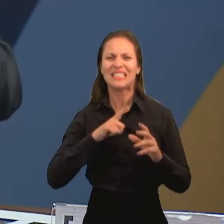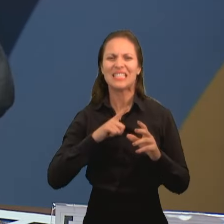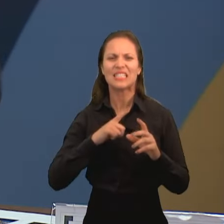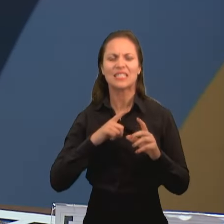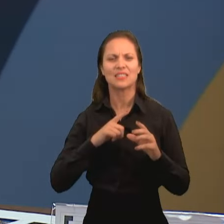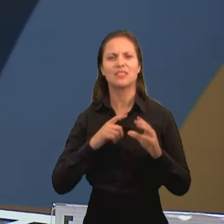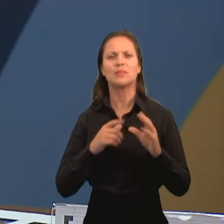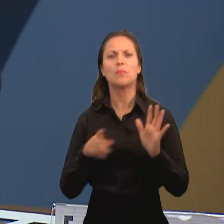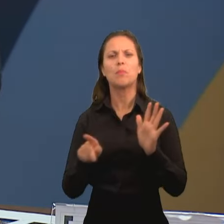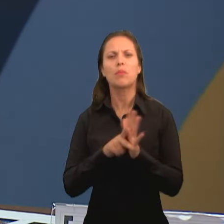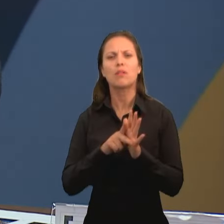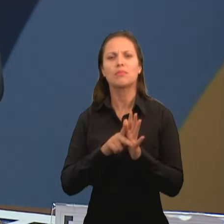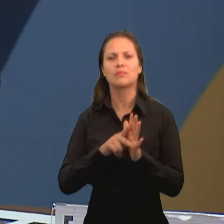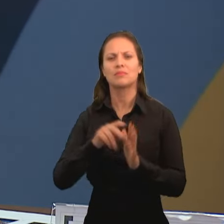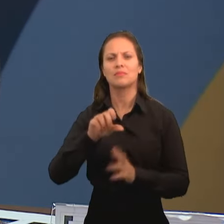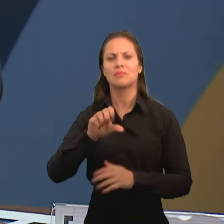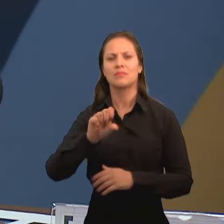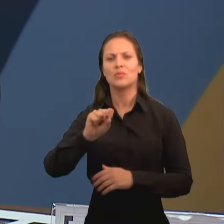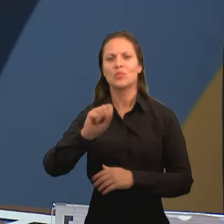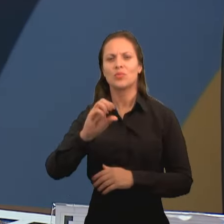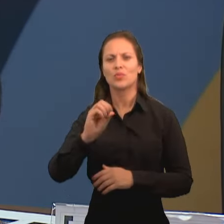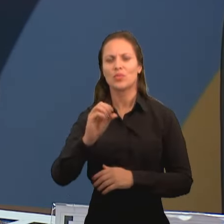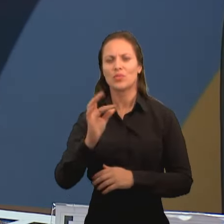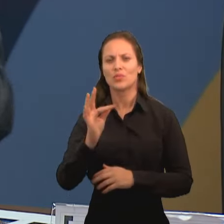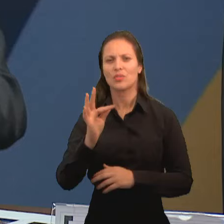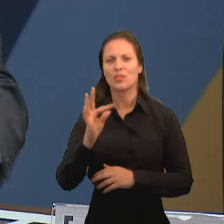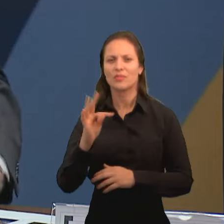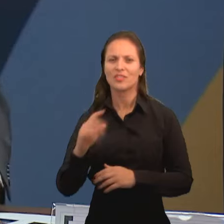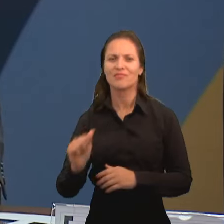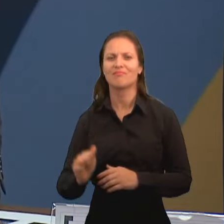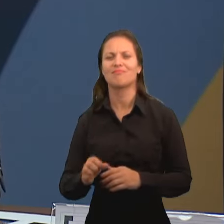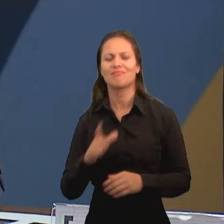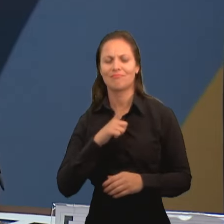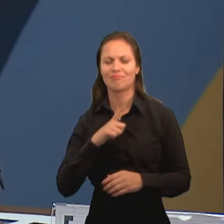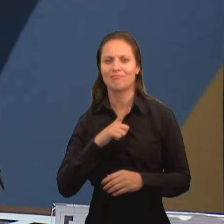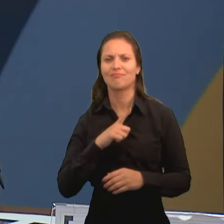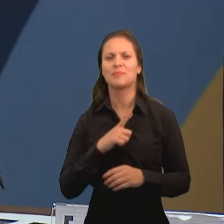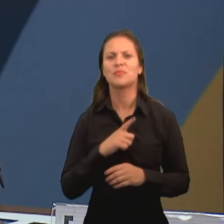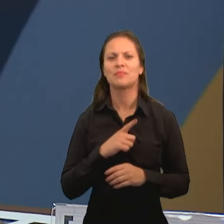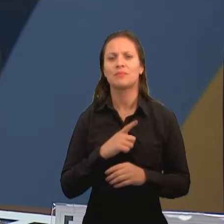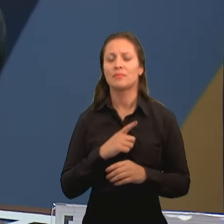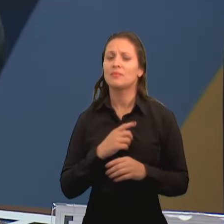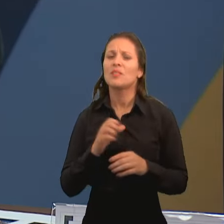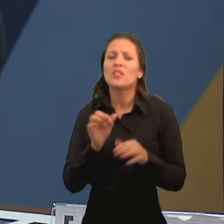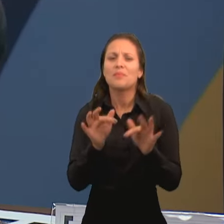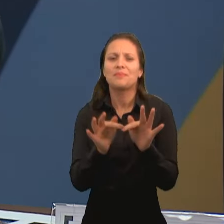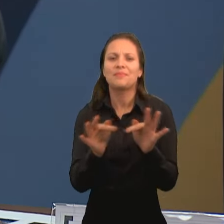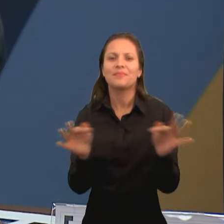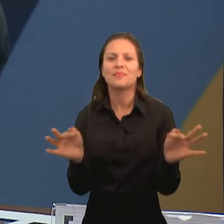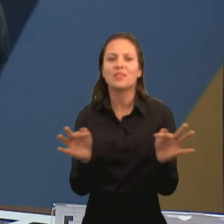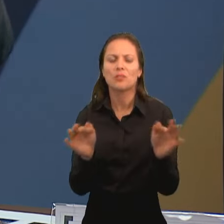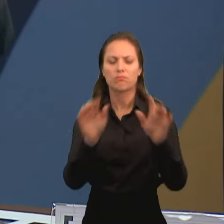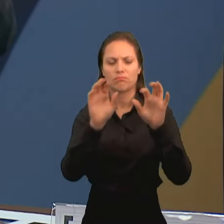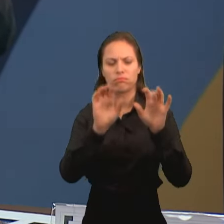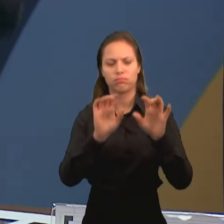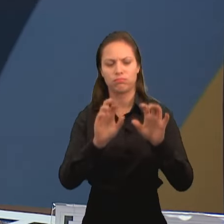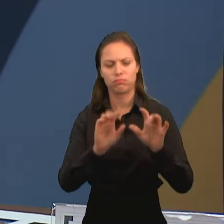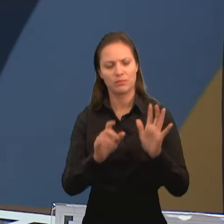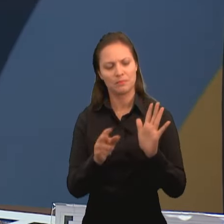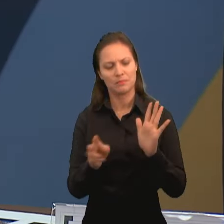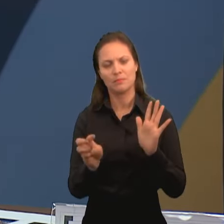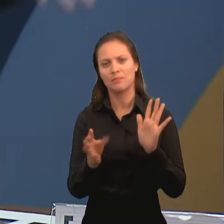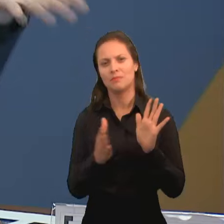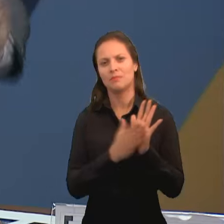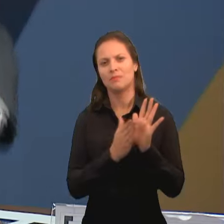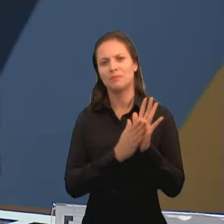software que los mantienen en empresas como Google, Facebook, Meta, que hace que estos modelos